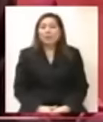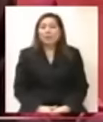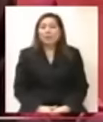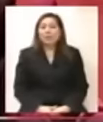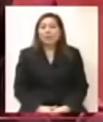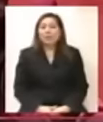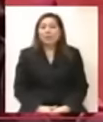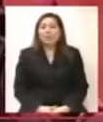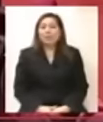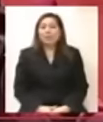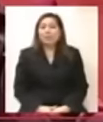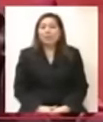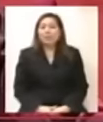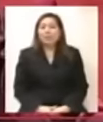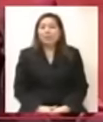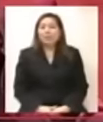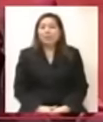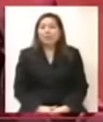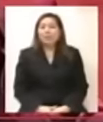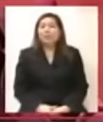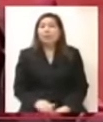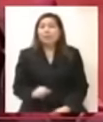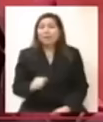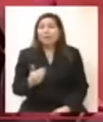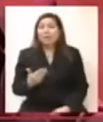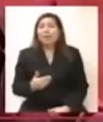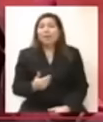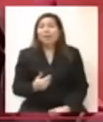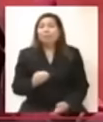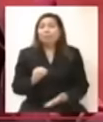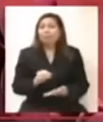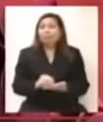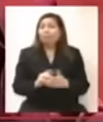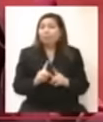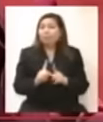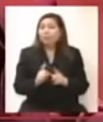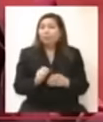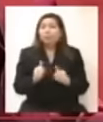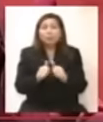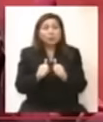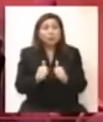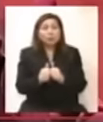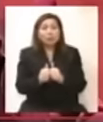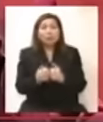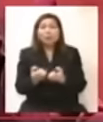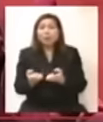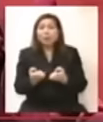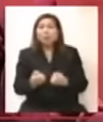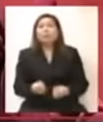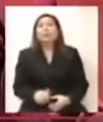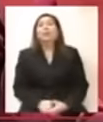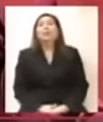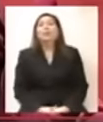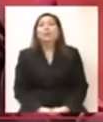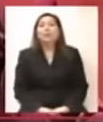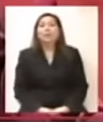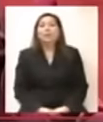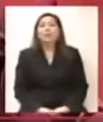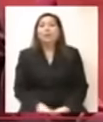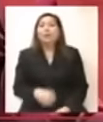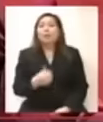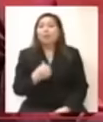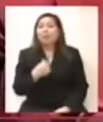el yo digo que hay pues repito un cuestionamiento al modelo económico no y